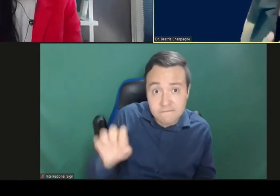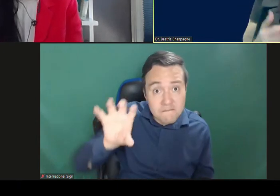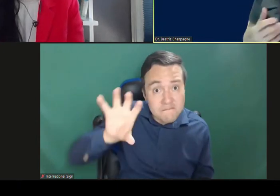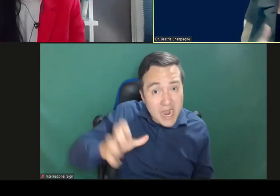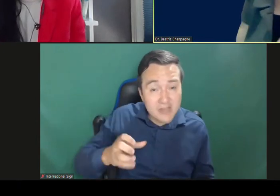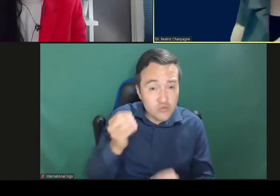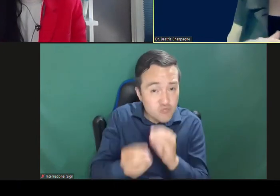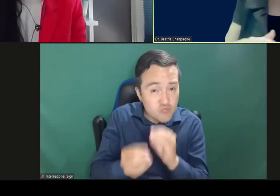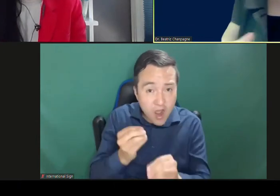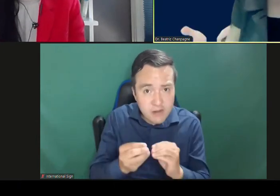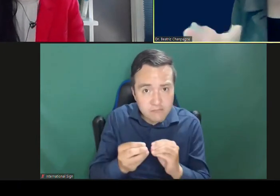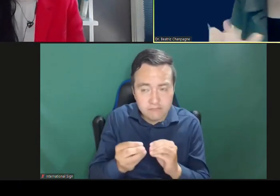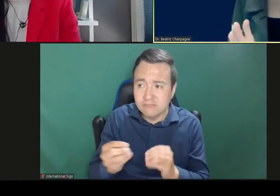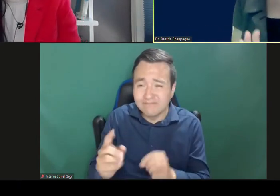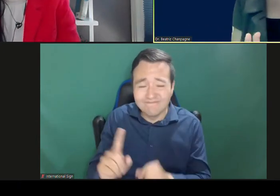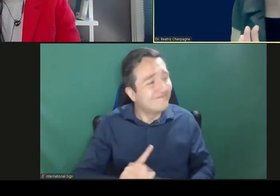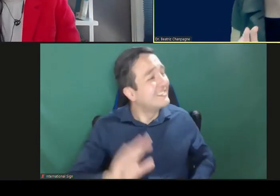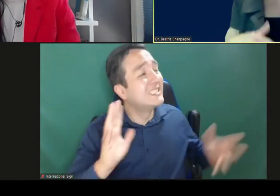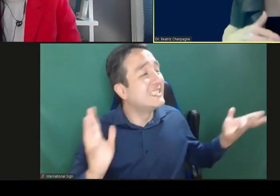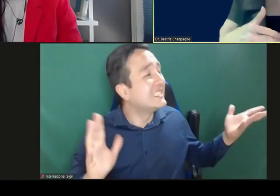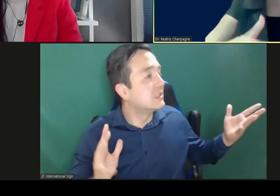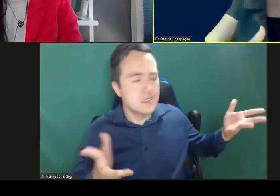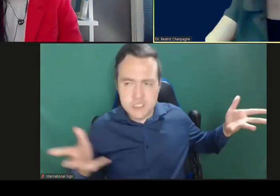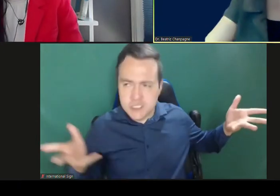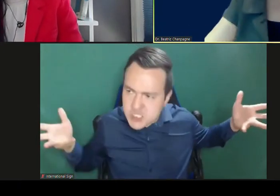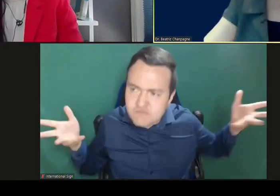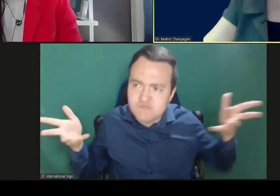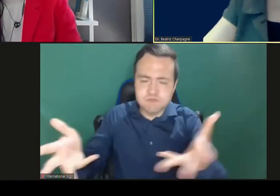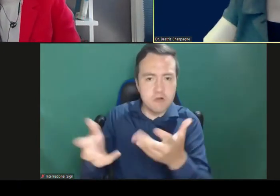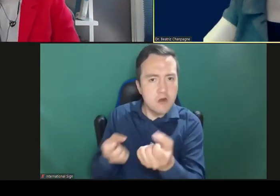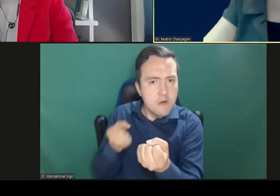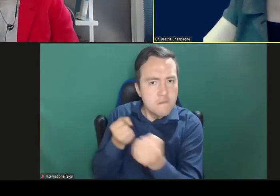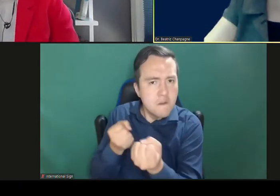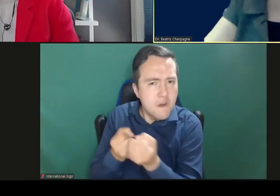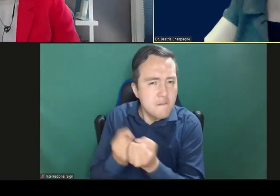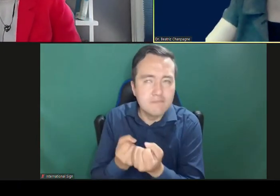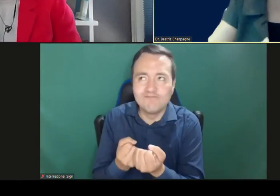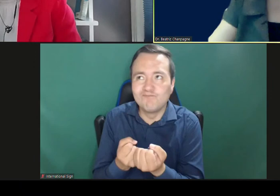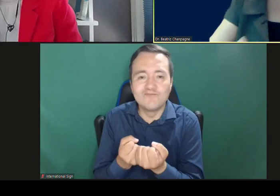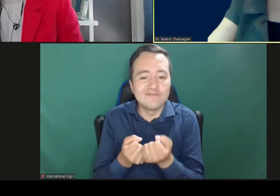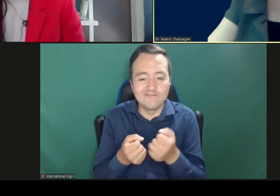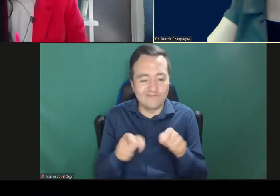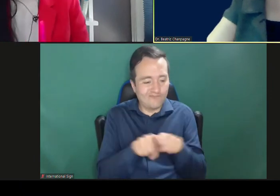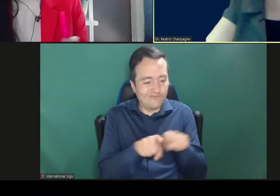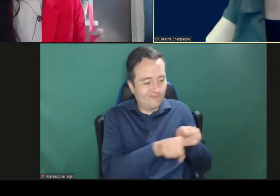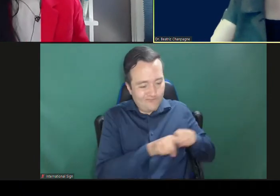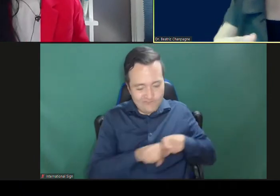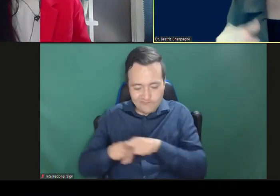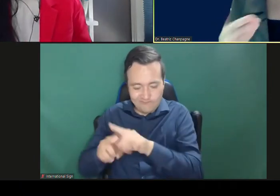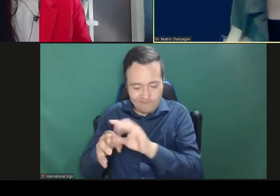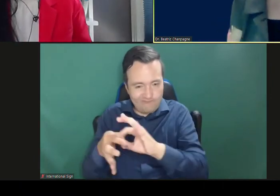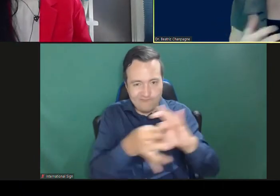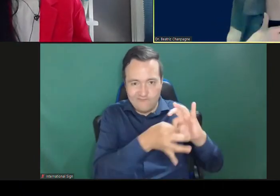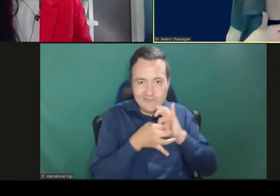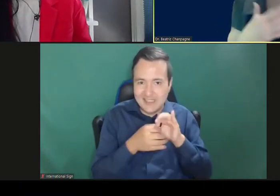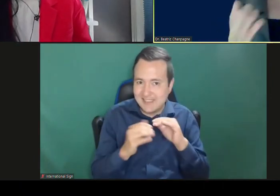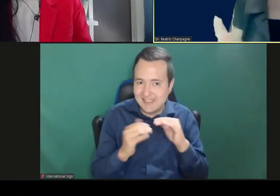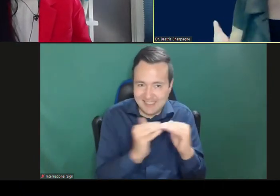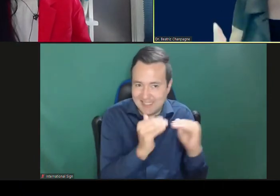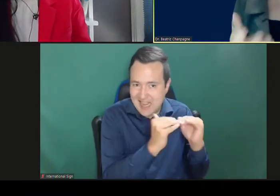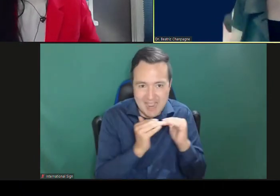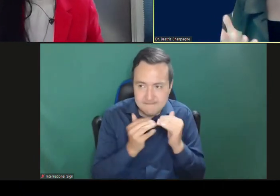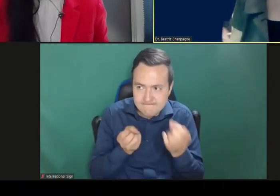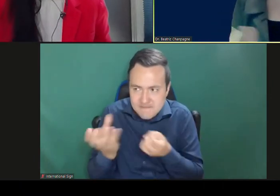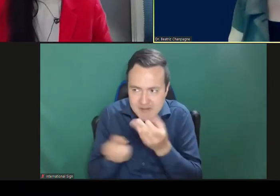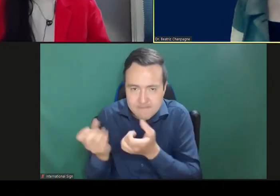una cierta hermandad que nos ayuda a poder continuar este esfuerzo yo soy optimista